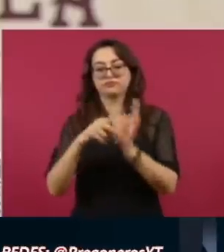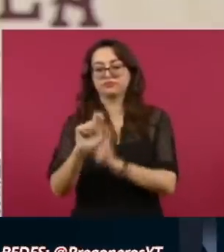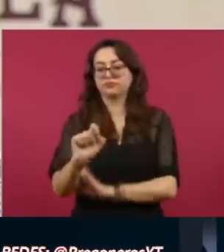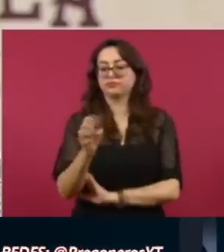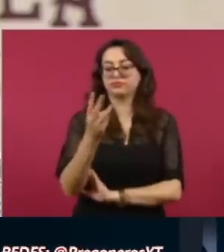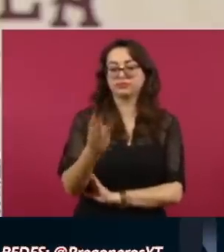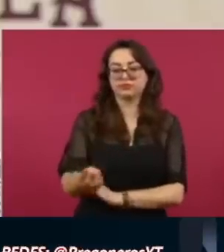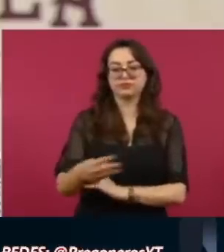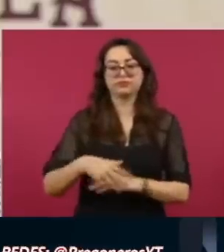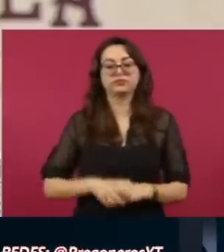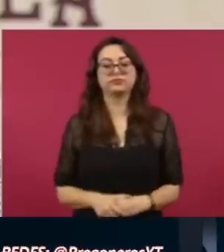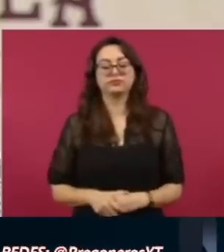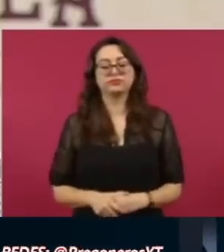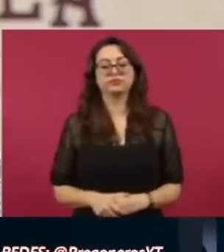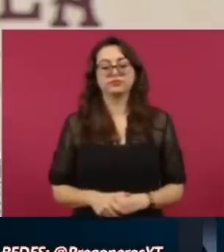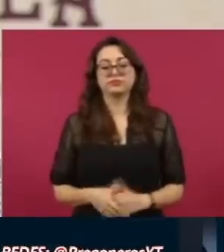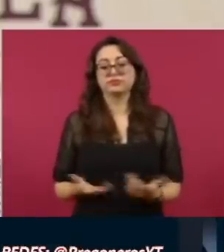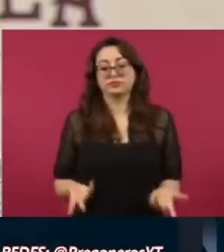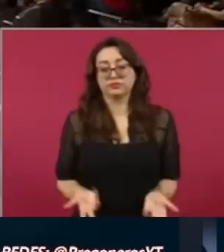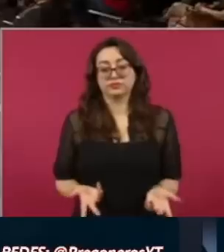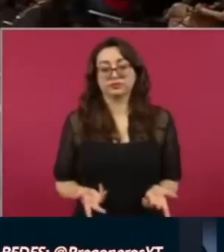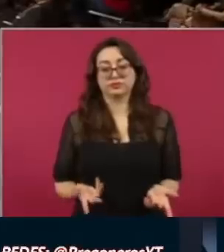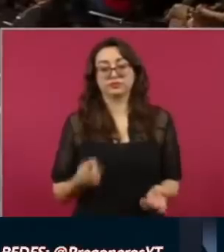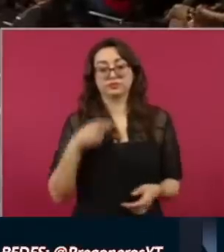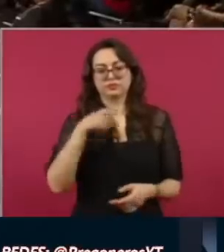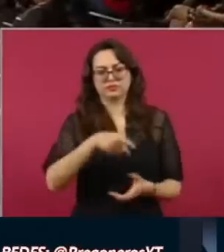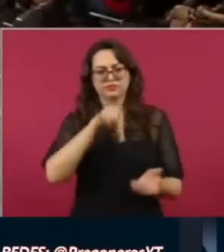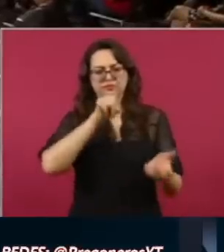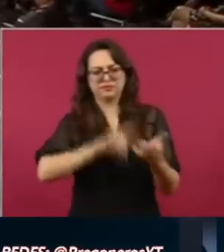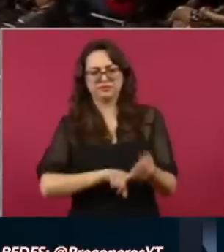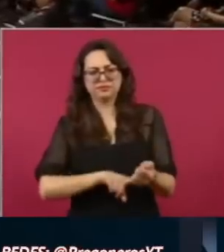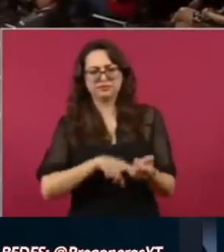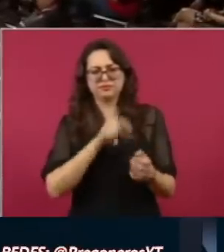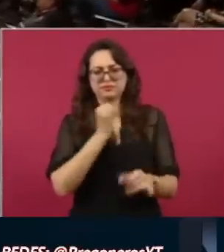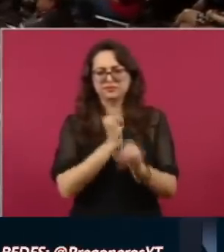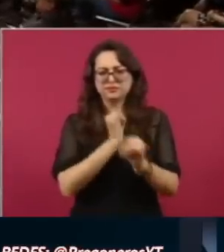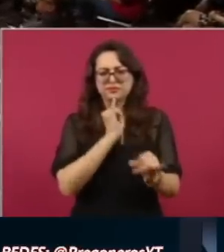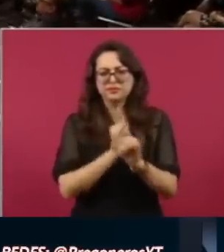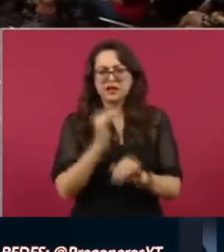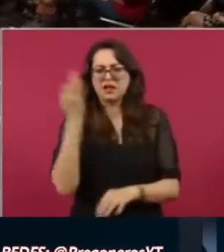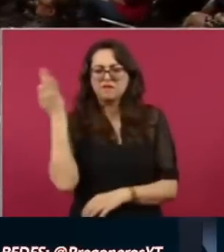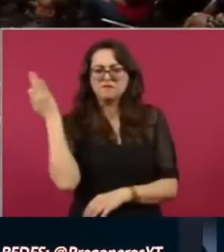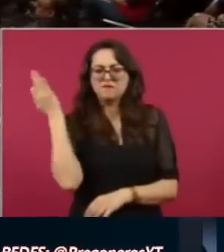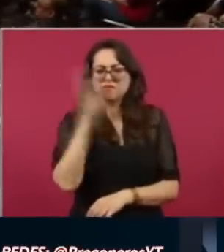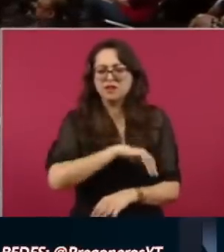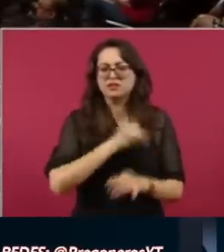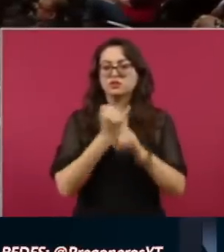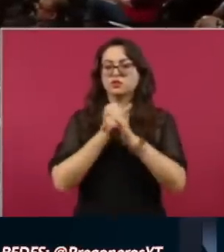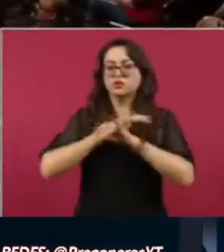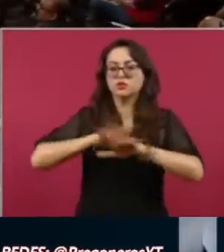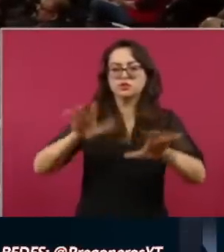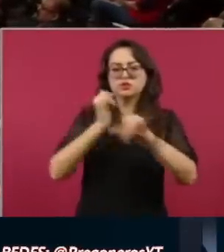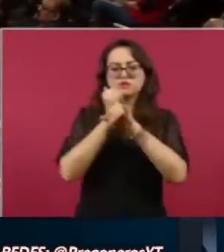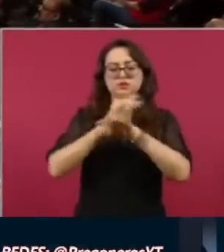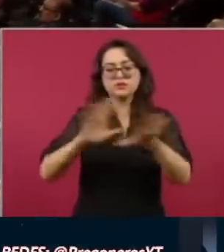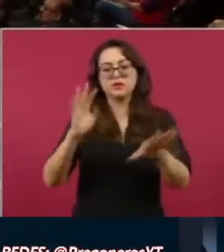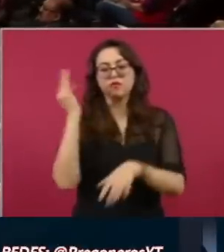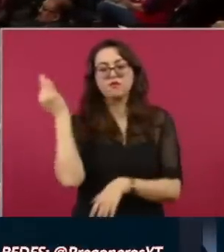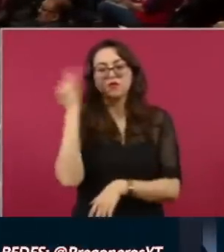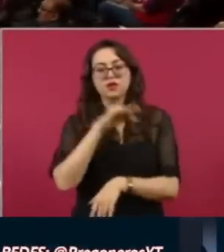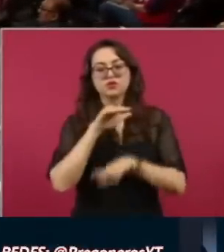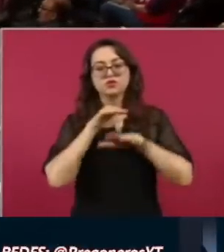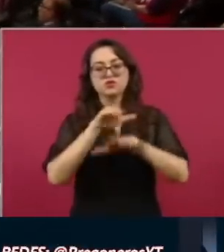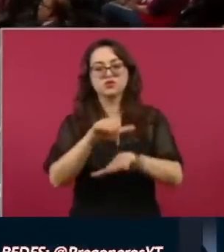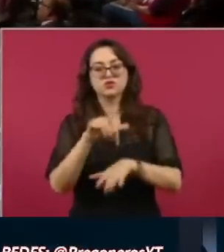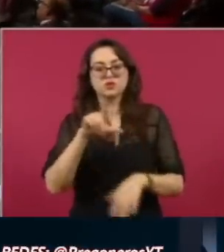una cuenta falsa que se hace pasar por oficial publica datos falsos sobre la administración del presidente